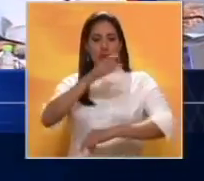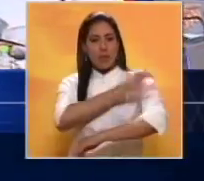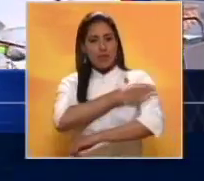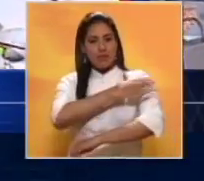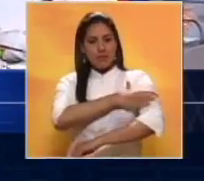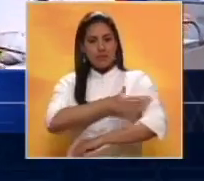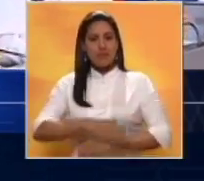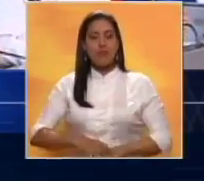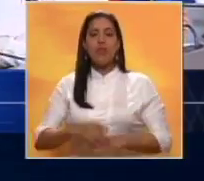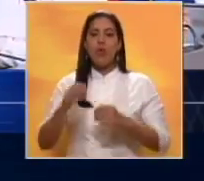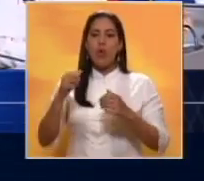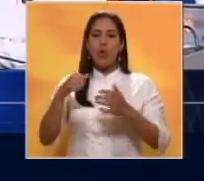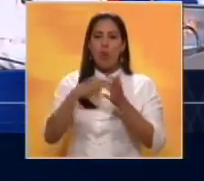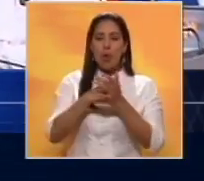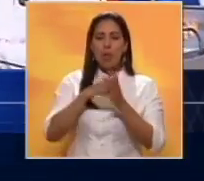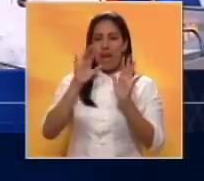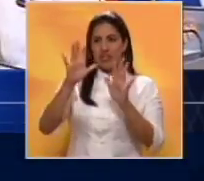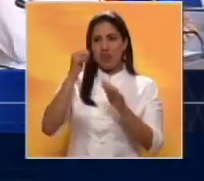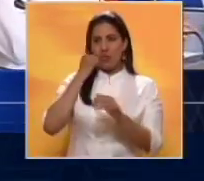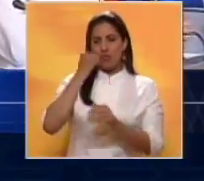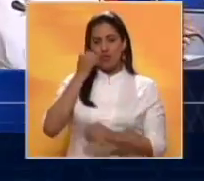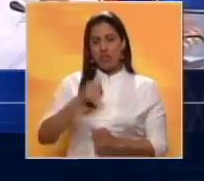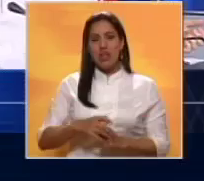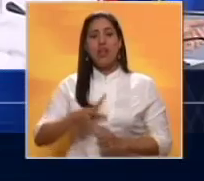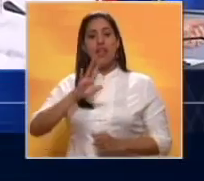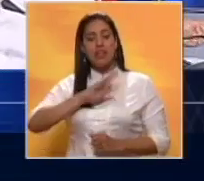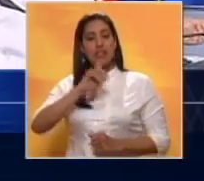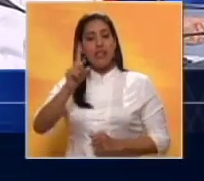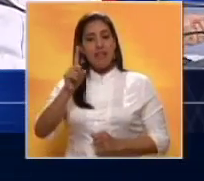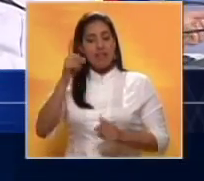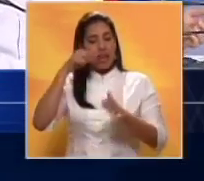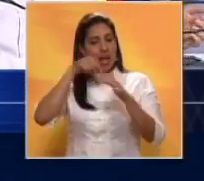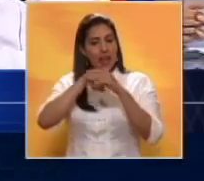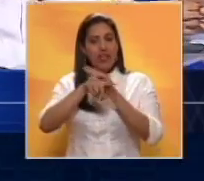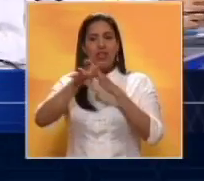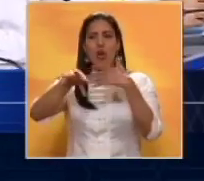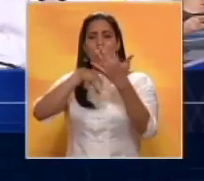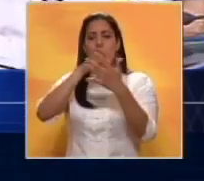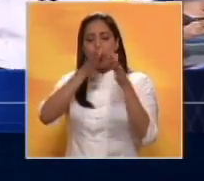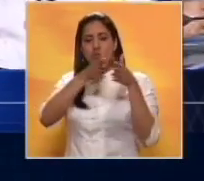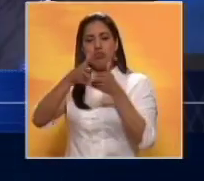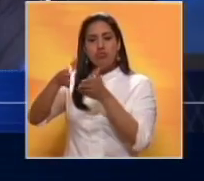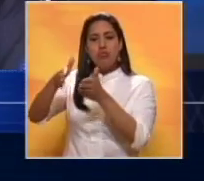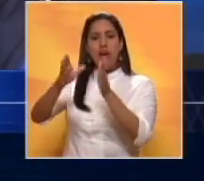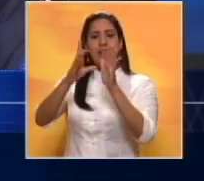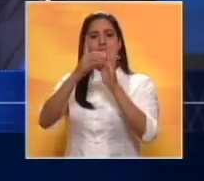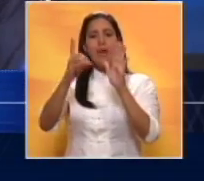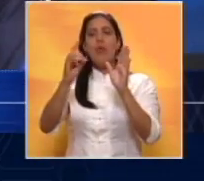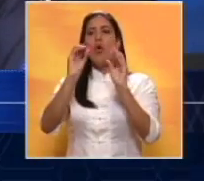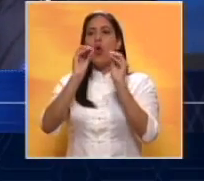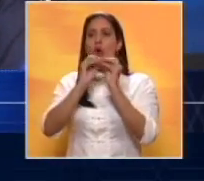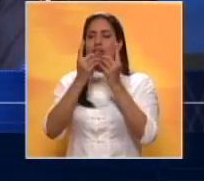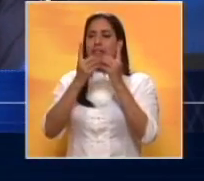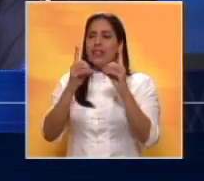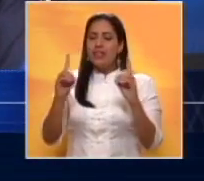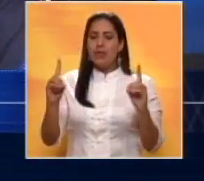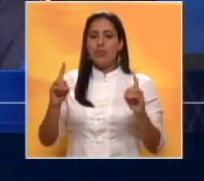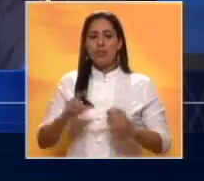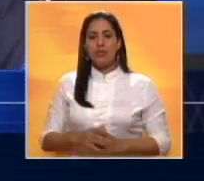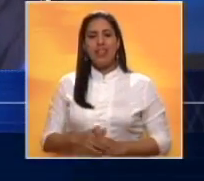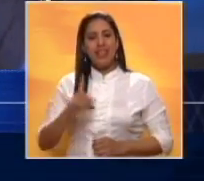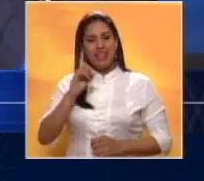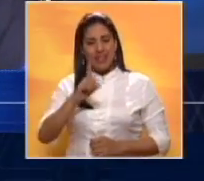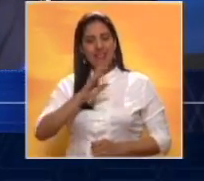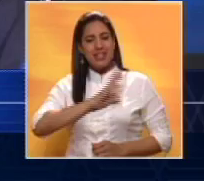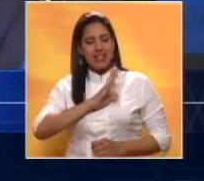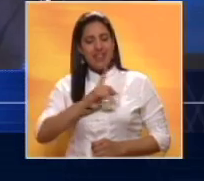oposición golpista por naturaleza tenga que entrar por el cauce democrático una vez más,